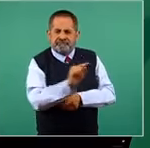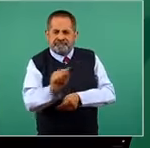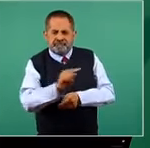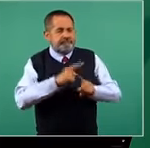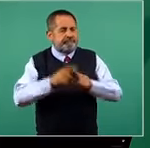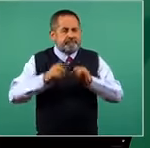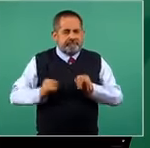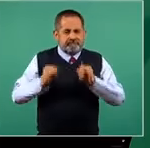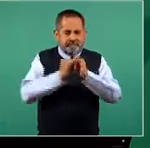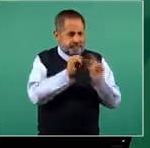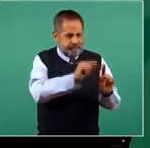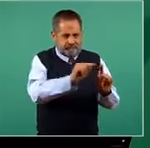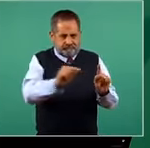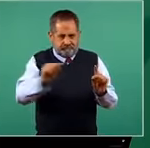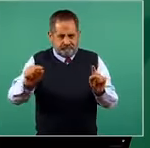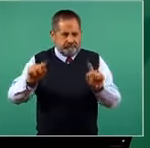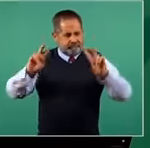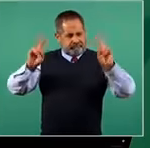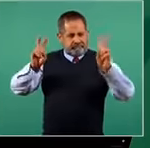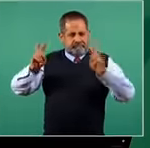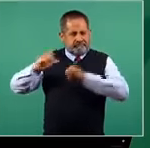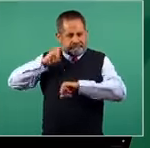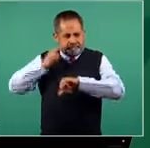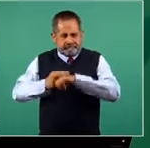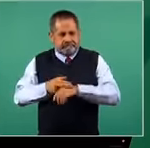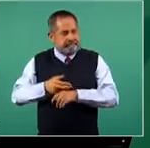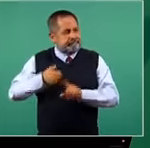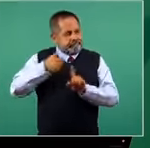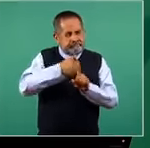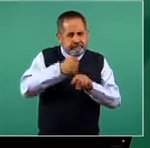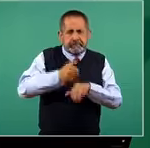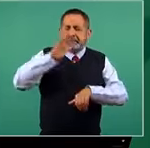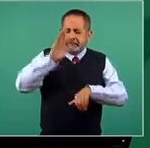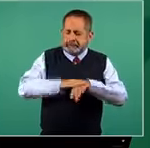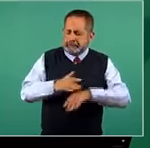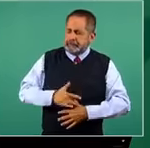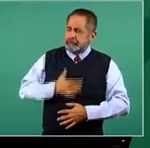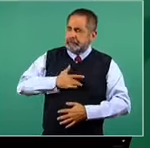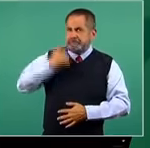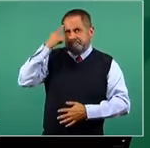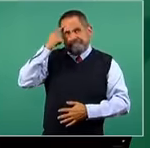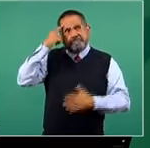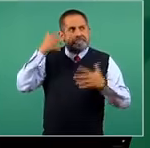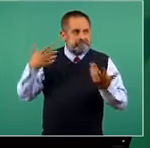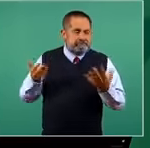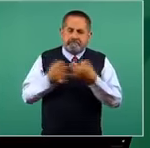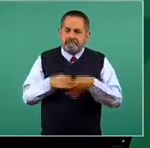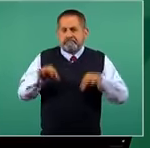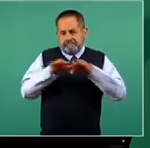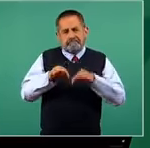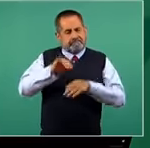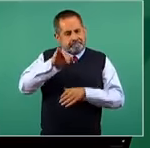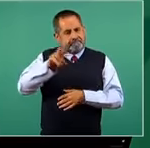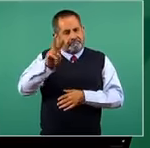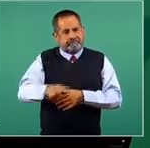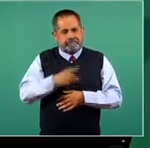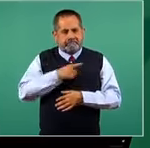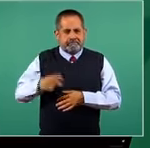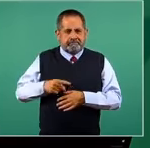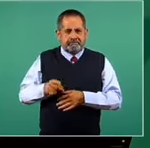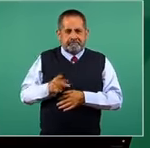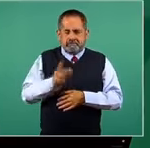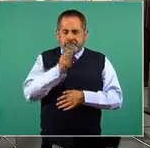instituciones que nos encargamos de ciertos temas, cada vez haya más conciencia de la importancia de quitar el lenguaje